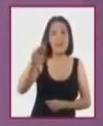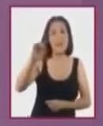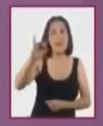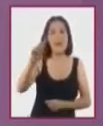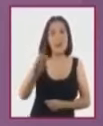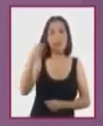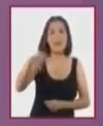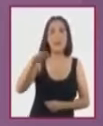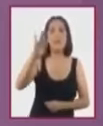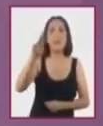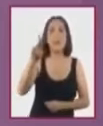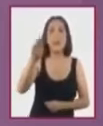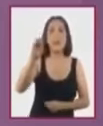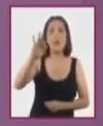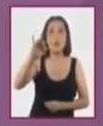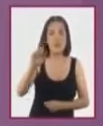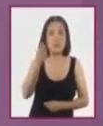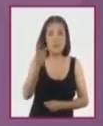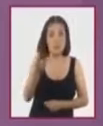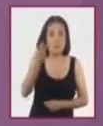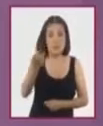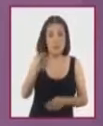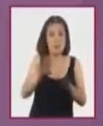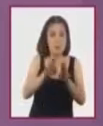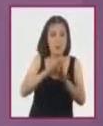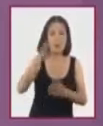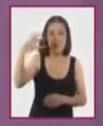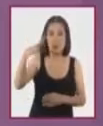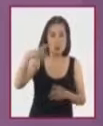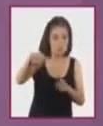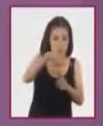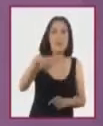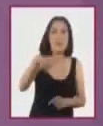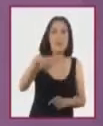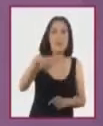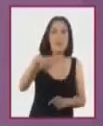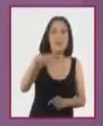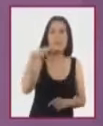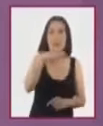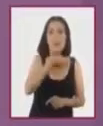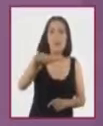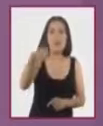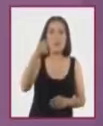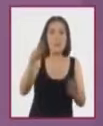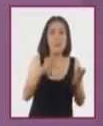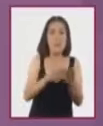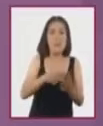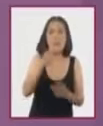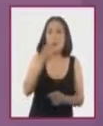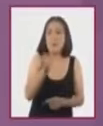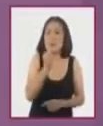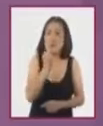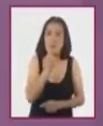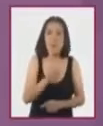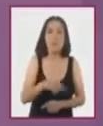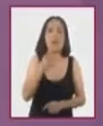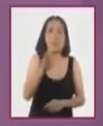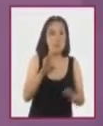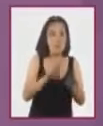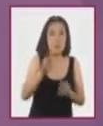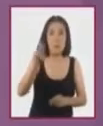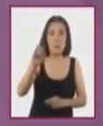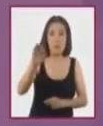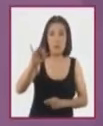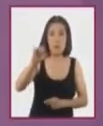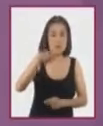300 metros de diámetro que orbita alrededor del Sol a una rapidez de 12 kilómetros y medio por segundo. El Apophis